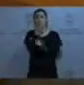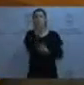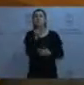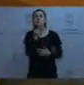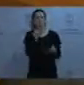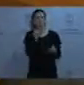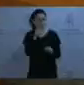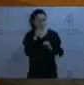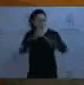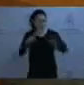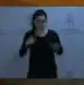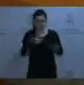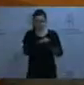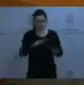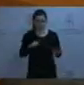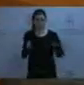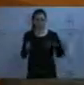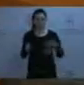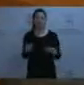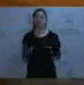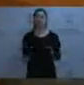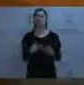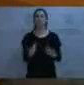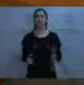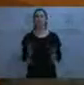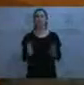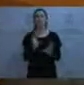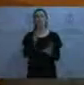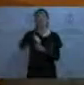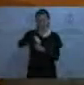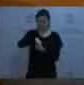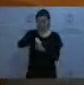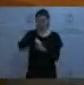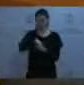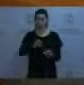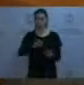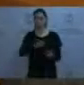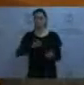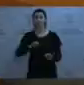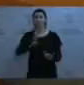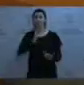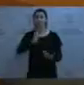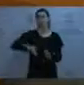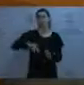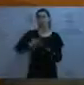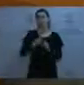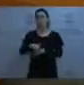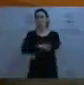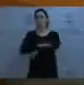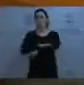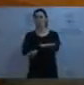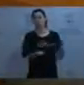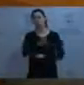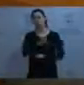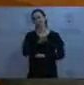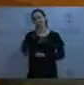yo clara. Estábamos, digamos, inmersos en esta pugna con el Ministerio y a la espera del 13 de mayo,